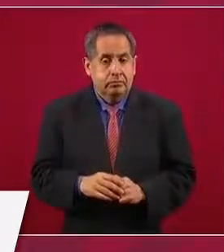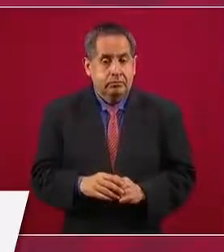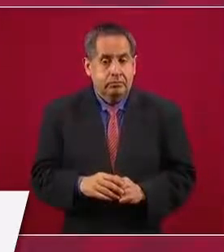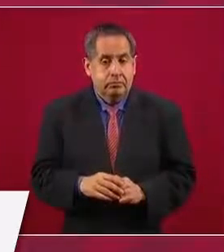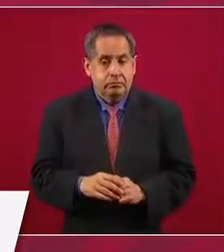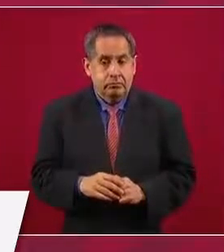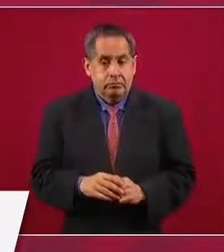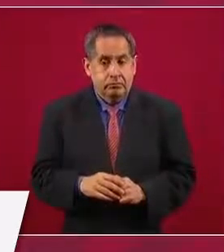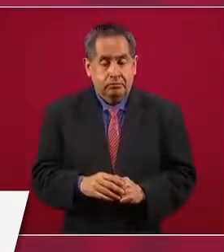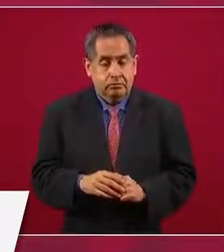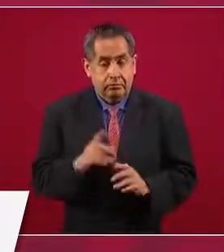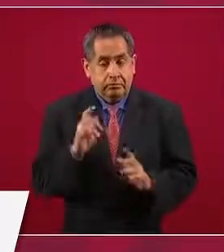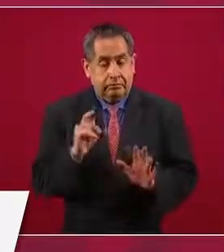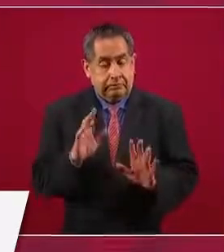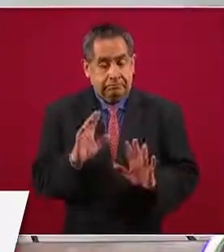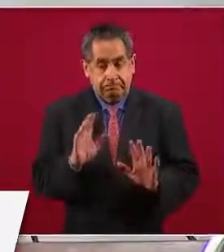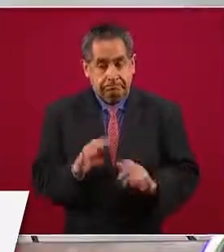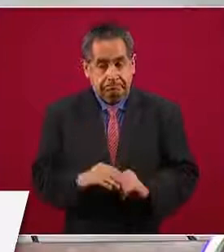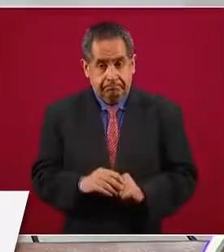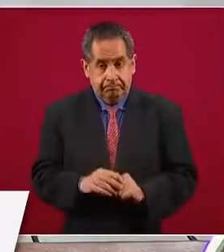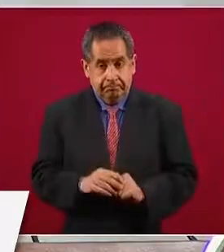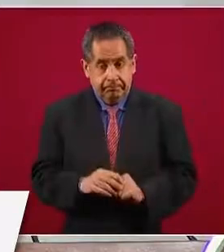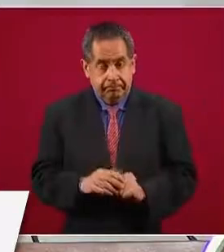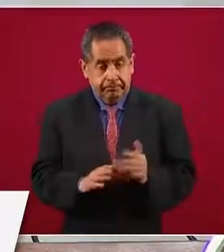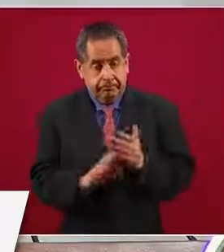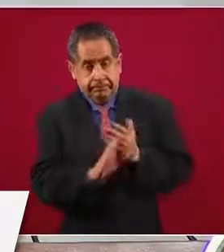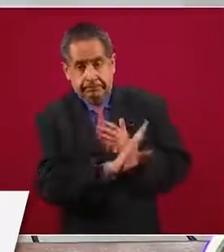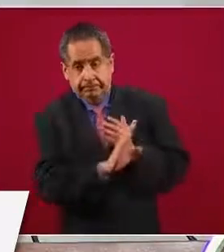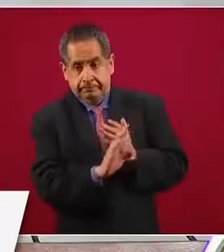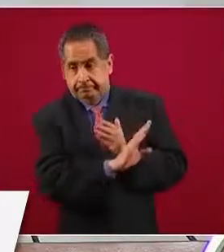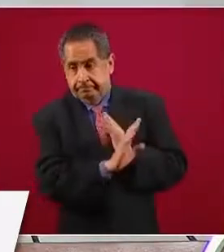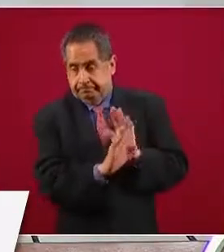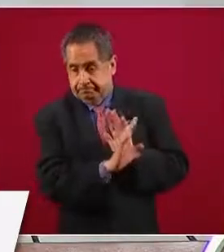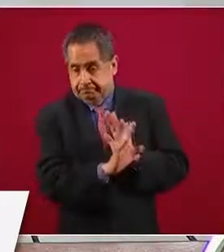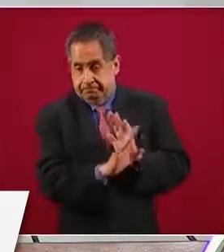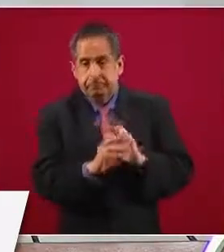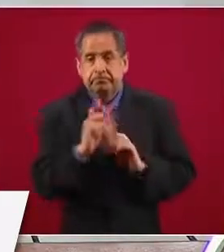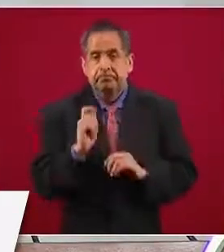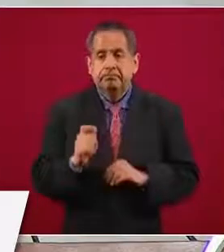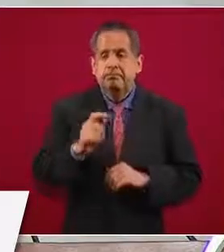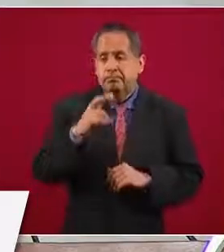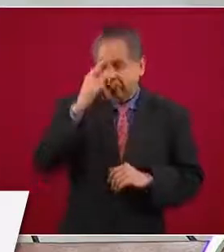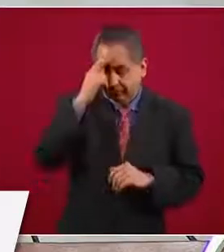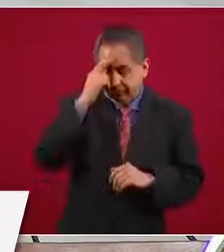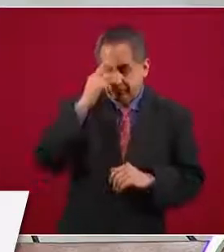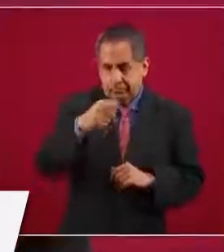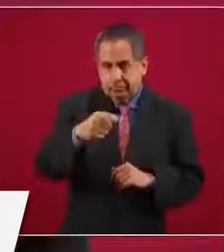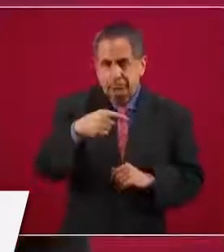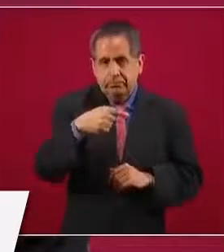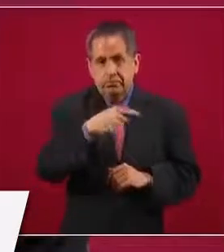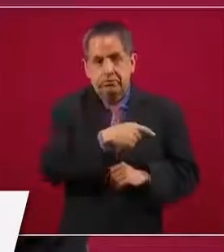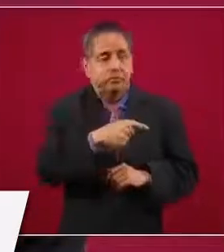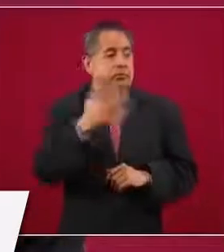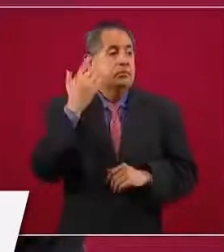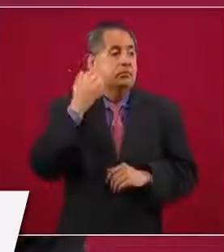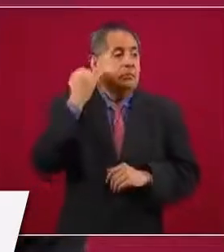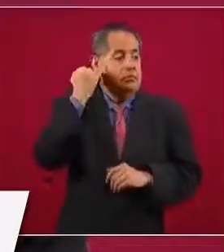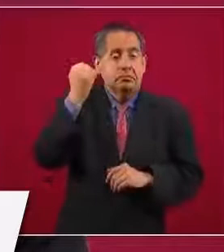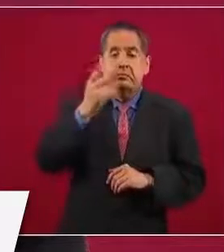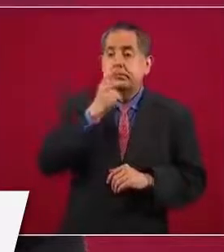pero si quiere que se aleje y aquello de que se rescataba